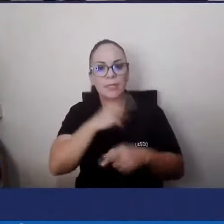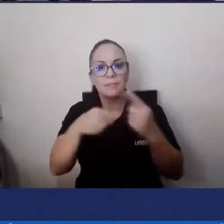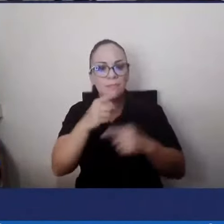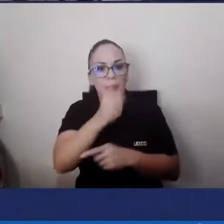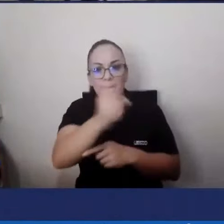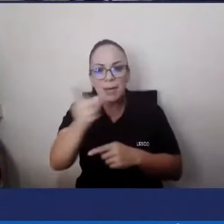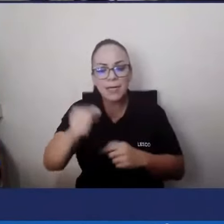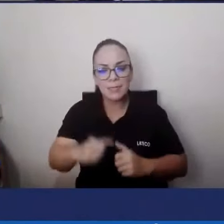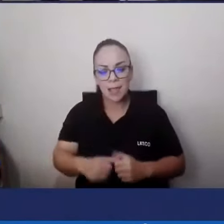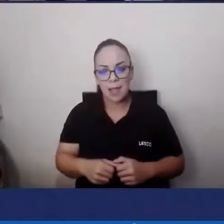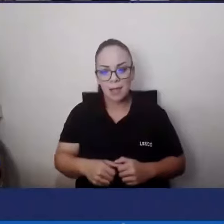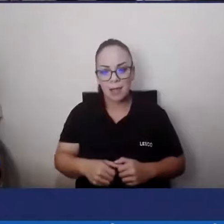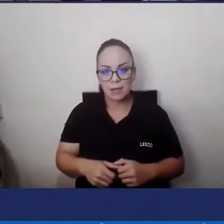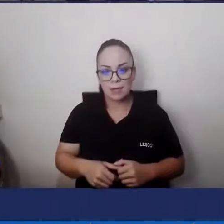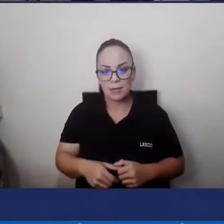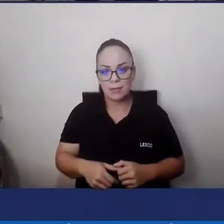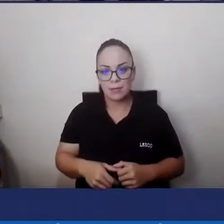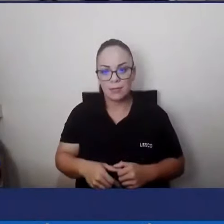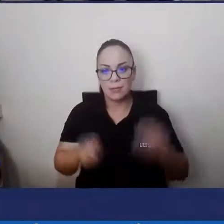Nuestras iniciativas